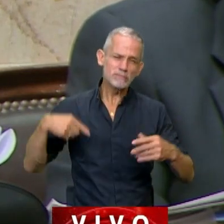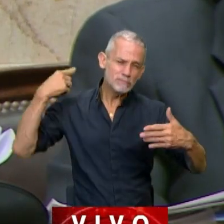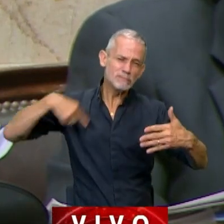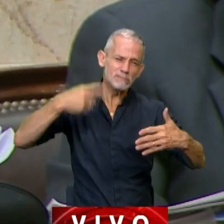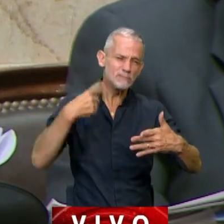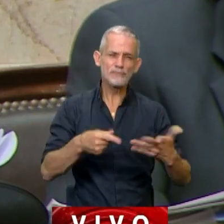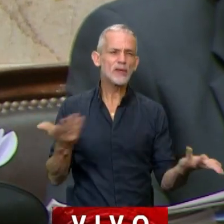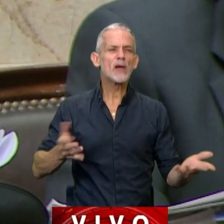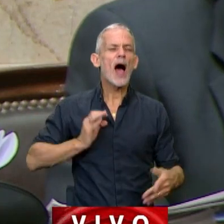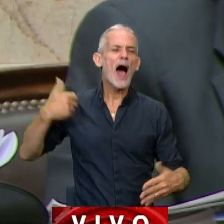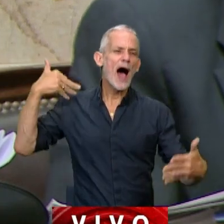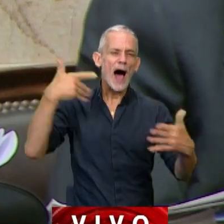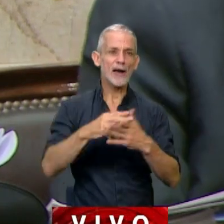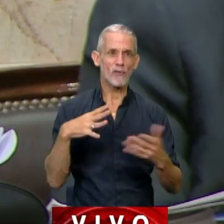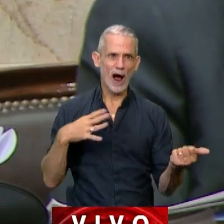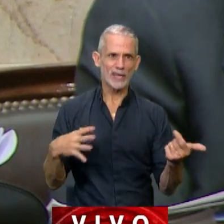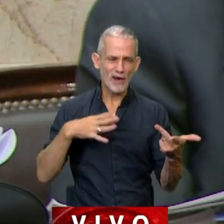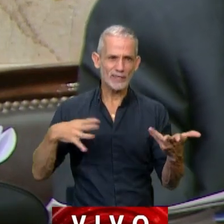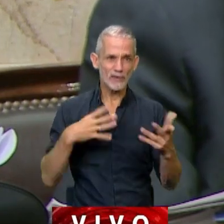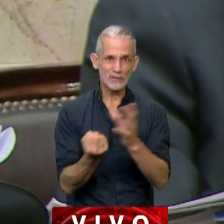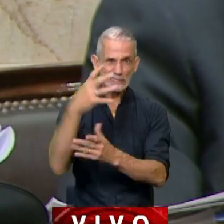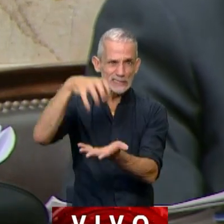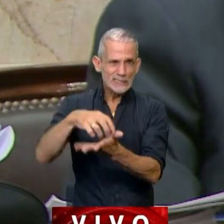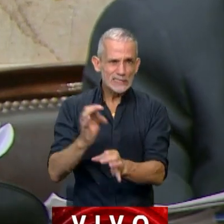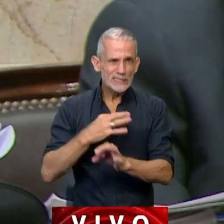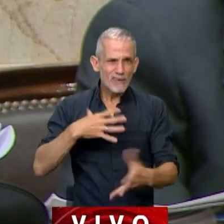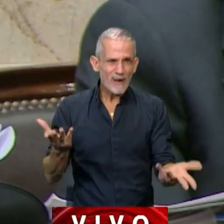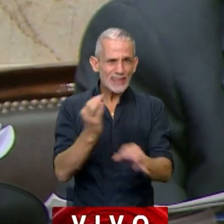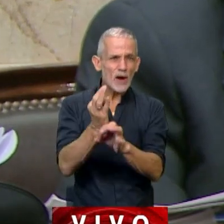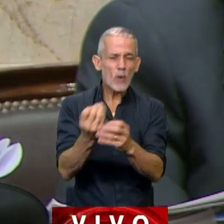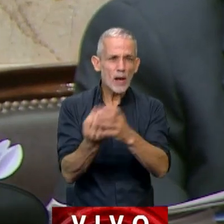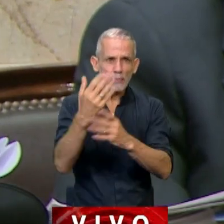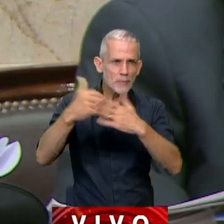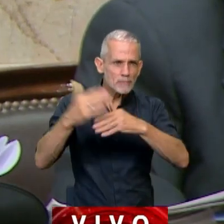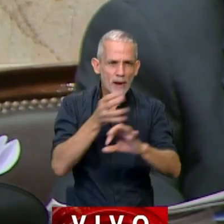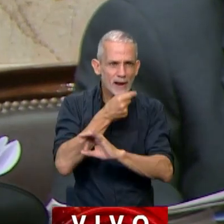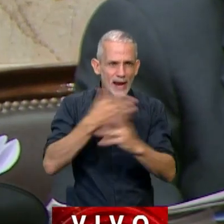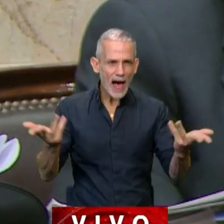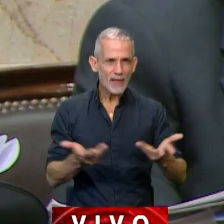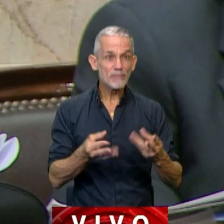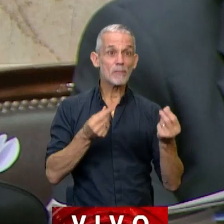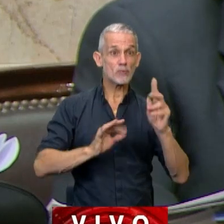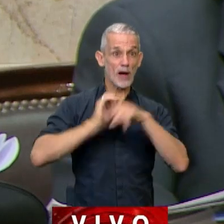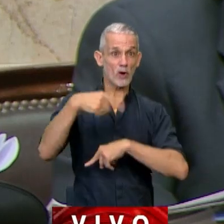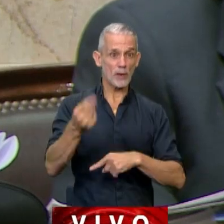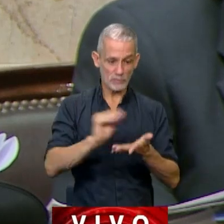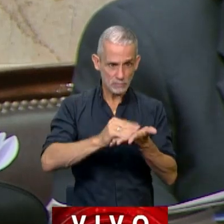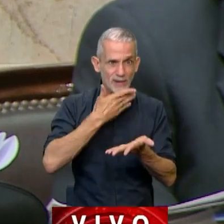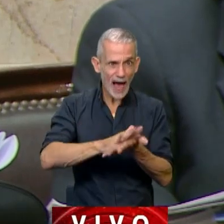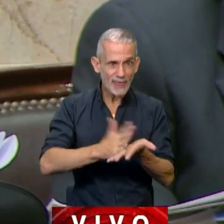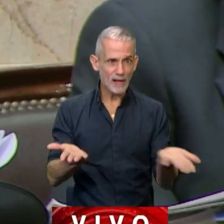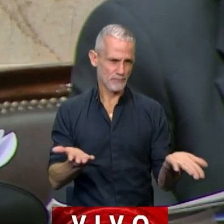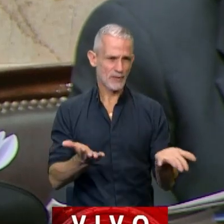arrastrando desde hace años porque no se crean esas vacantes que faltan en la ciudad de Buenos Aires con lo cual qué nos hace pensar